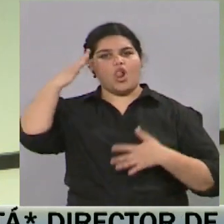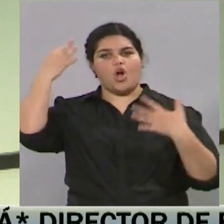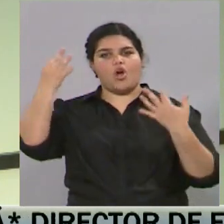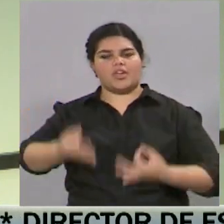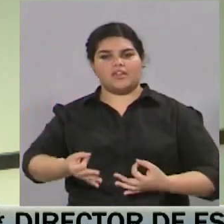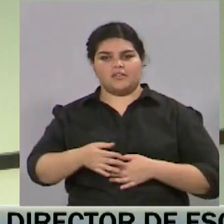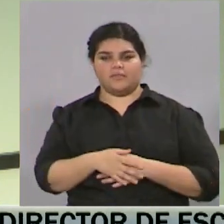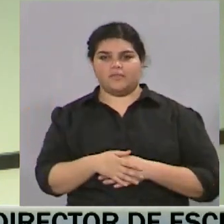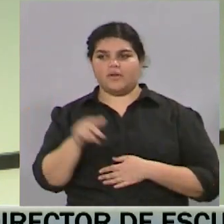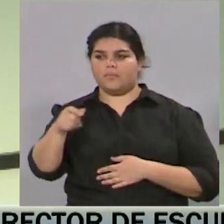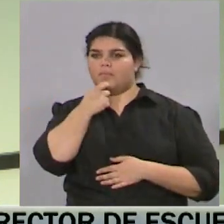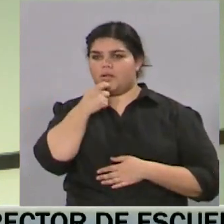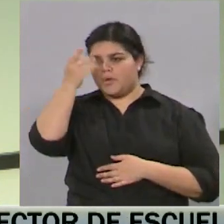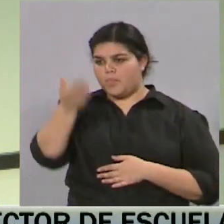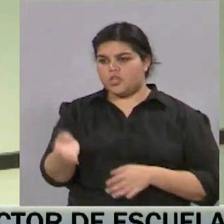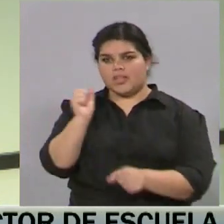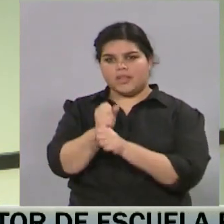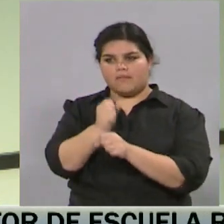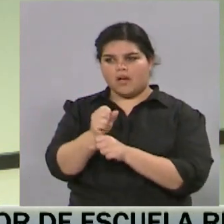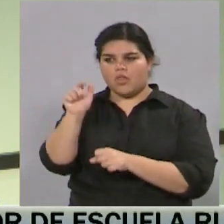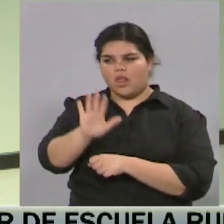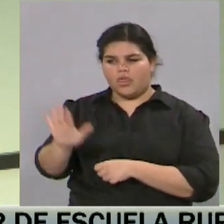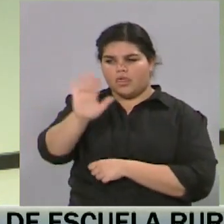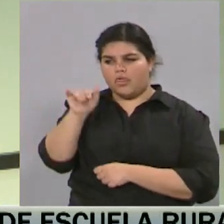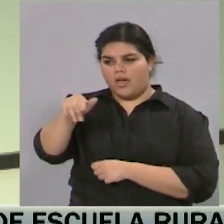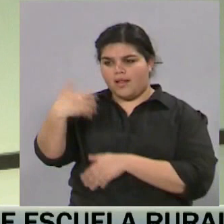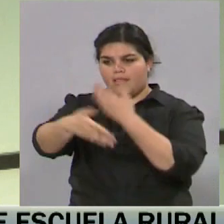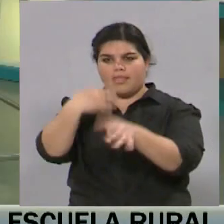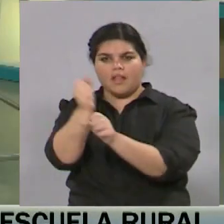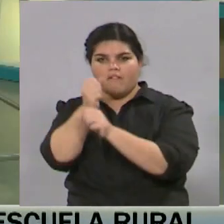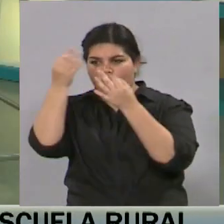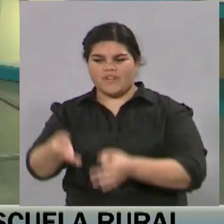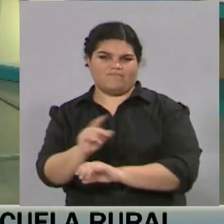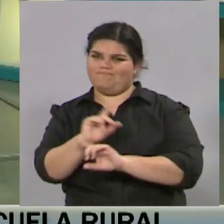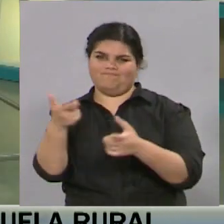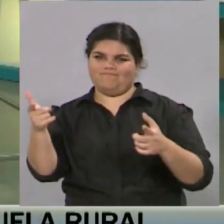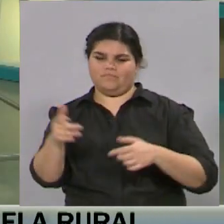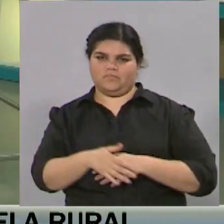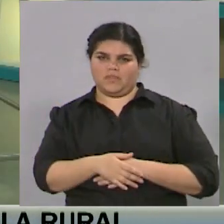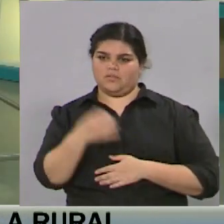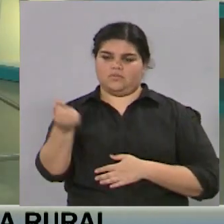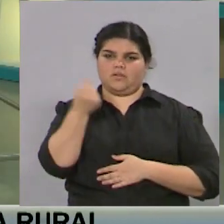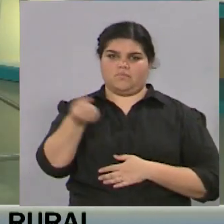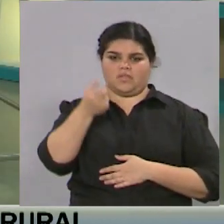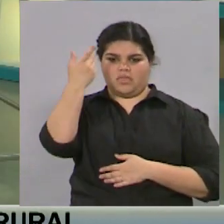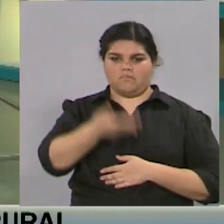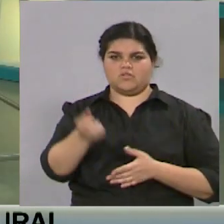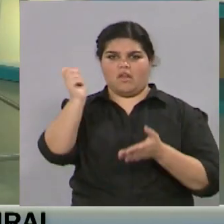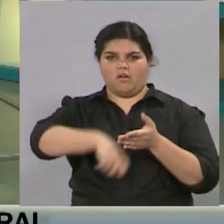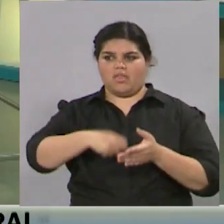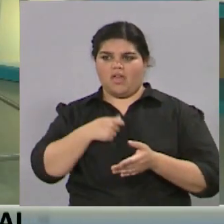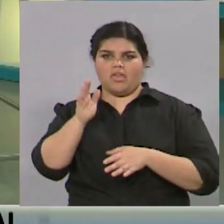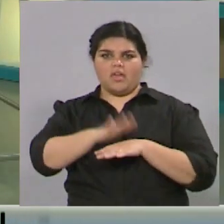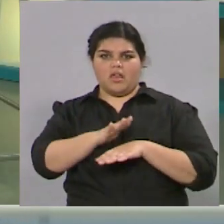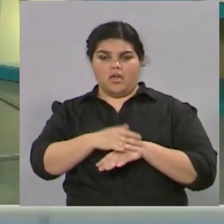trabajador que esté fruto de acoso y no va a tener el rendimiento laboral que yo espero. Claro. Obviamente. Entonces, desde el empleador tiene que estar preocupado por esto. Por